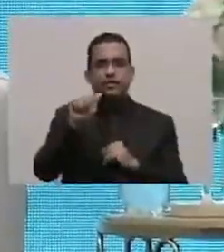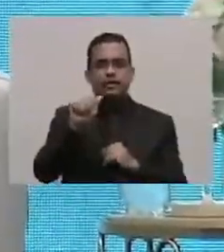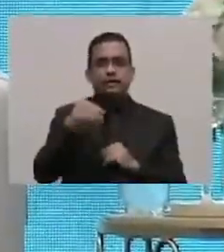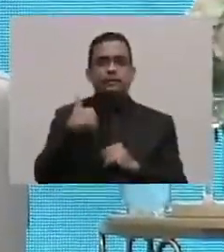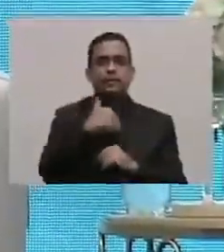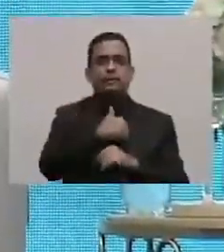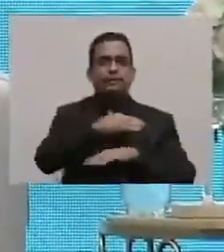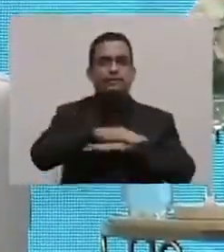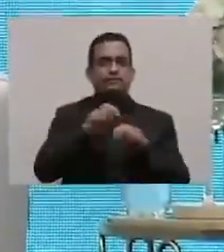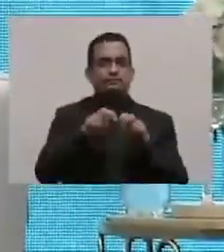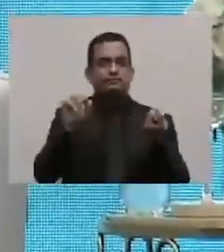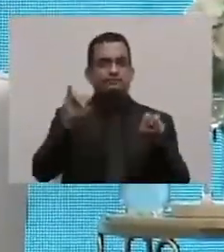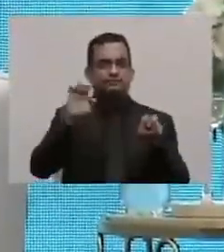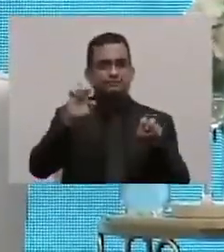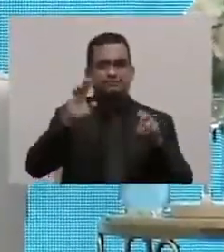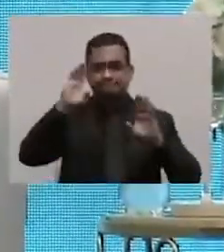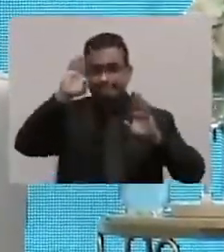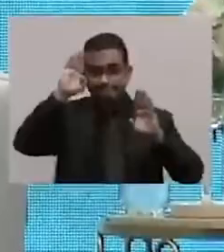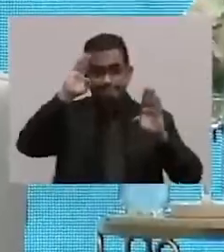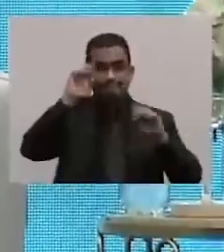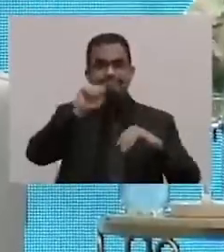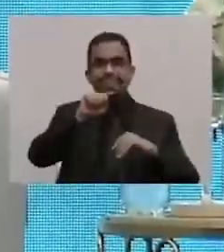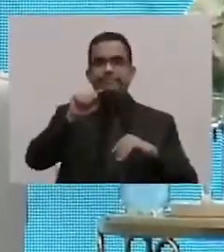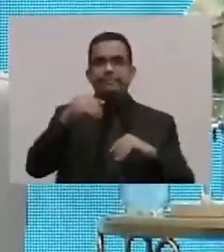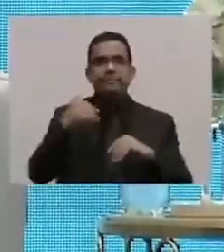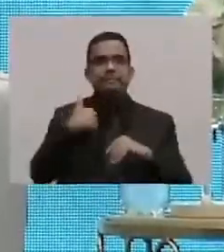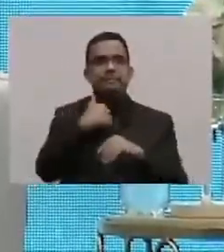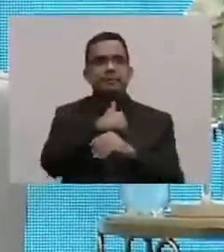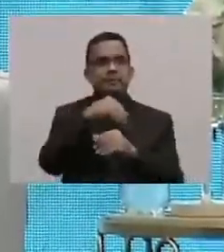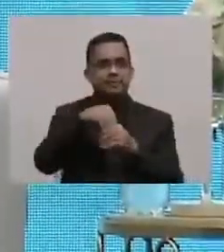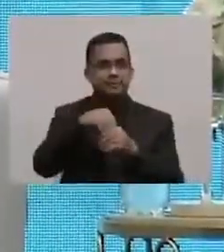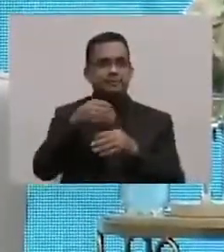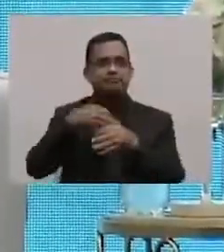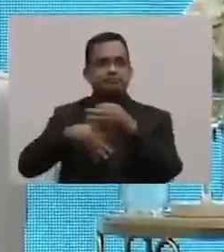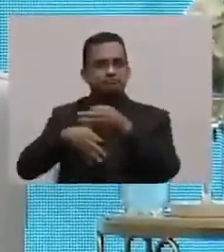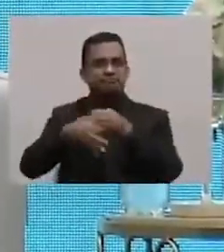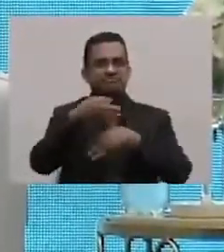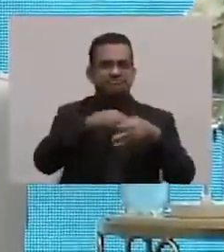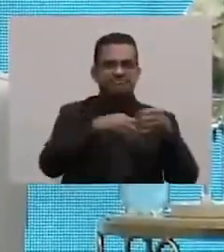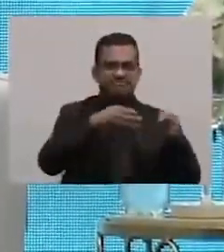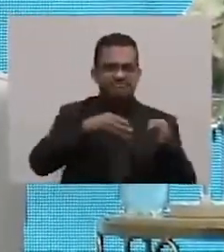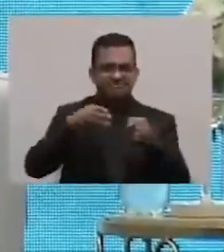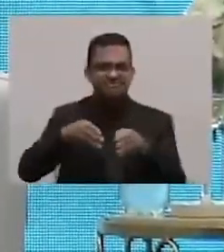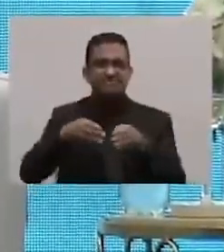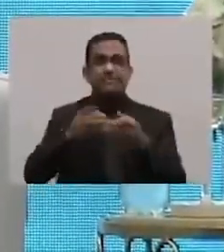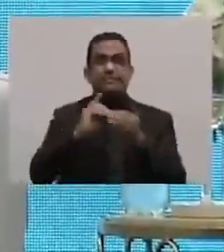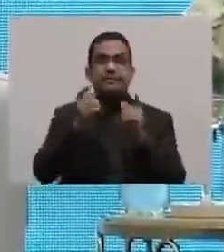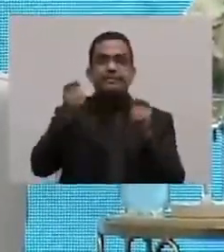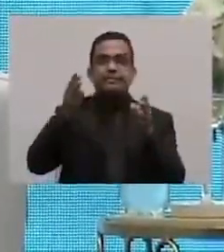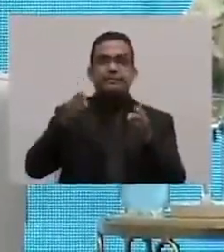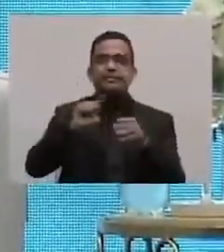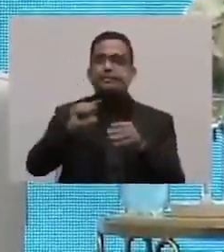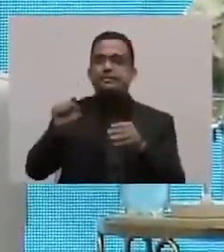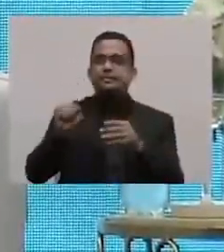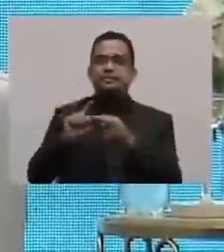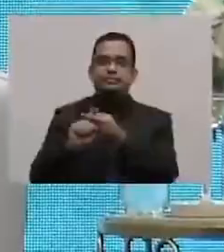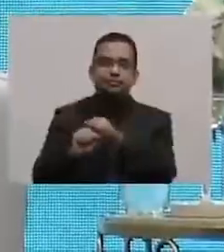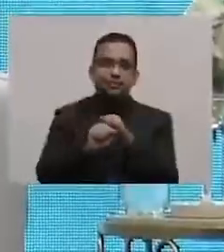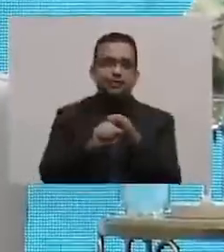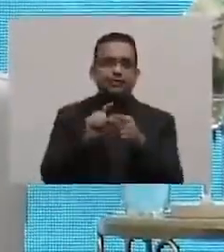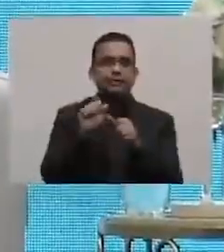Pleno de la Junta Central Electoral, a los magistrados suplentes, gracias por venir, y a los directores, colegas,